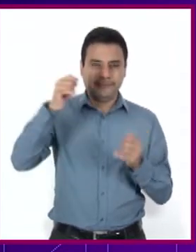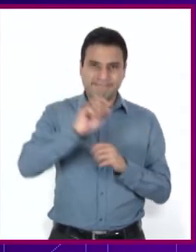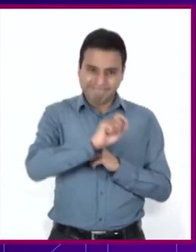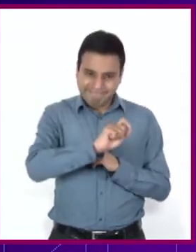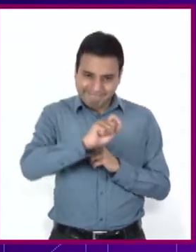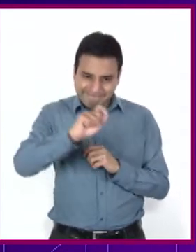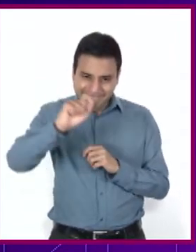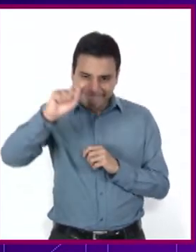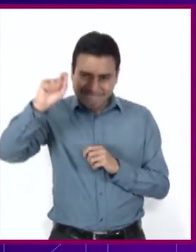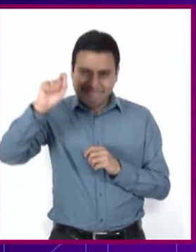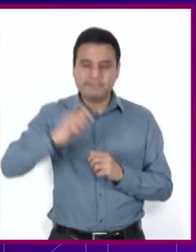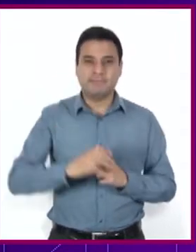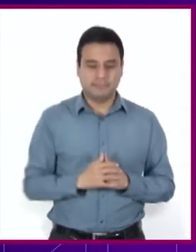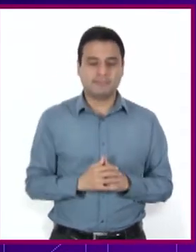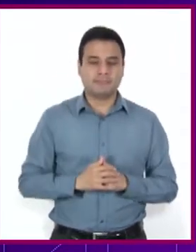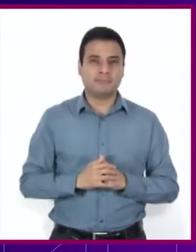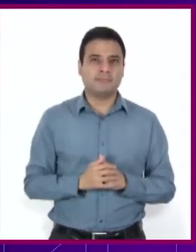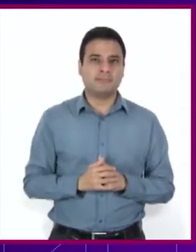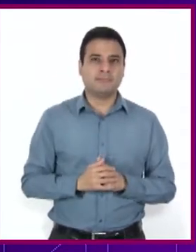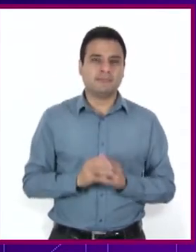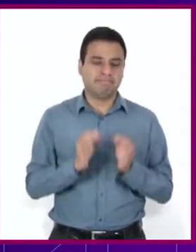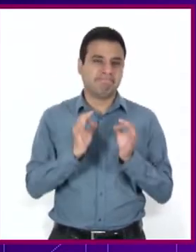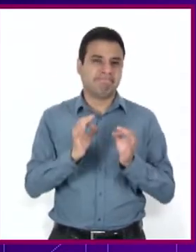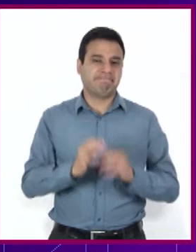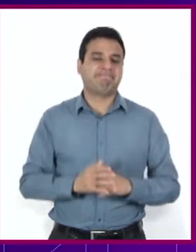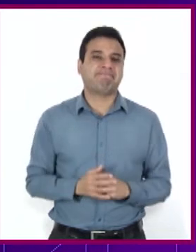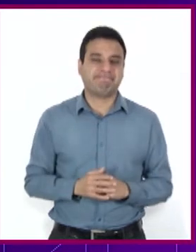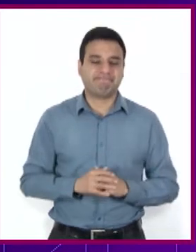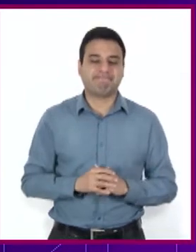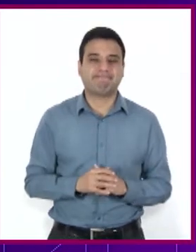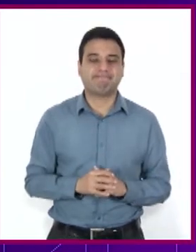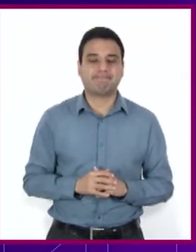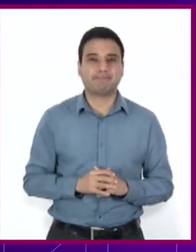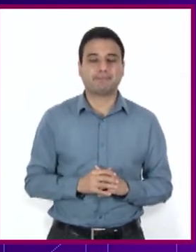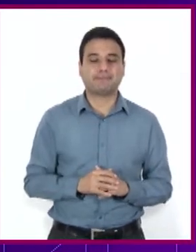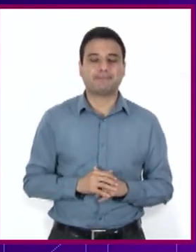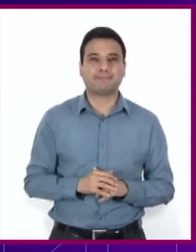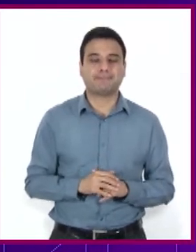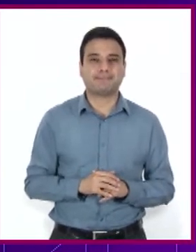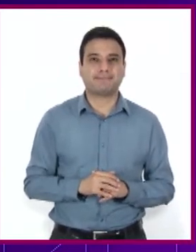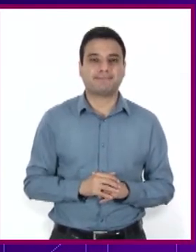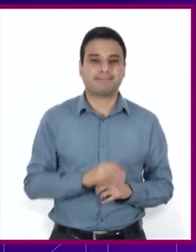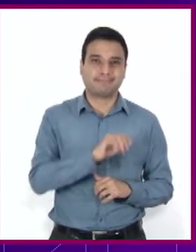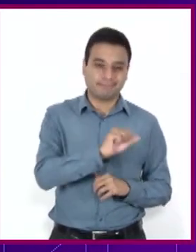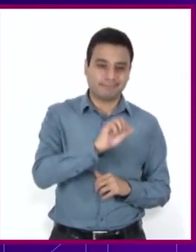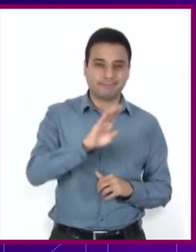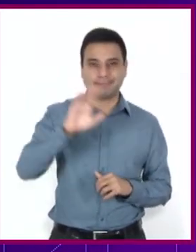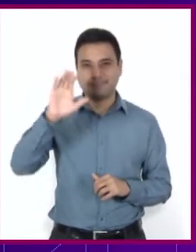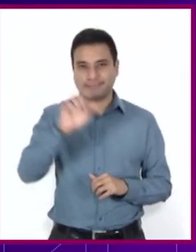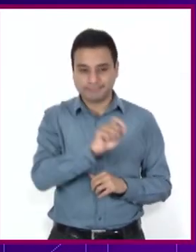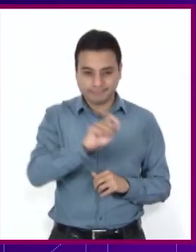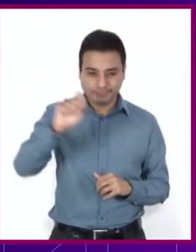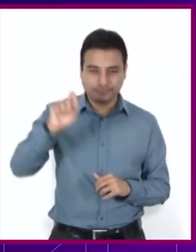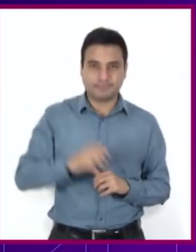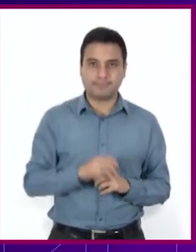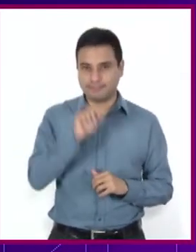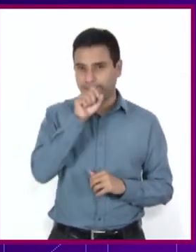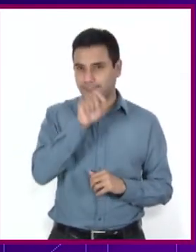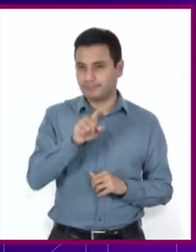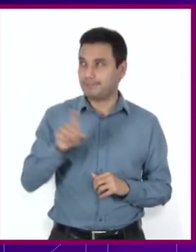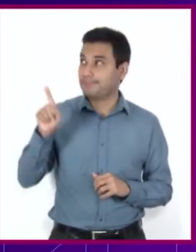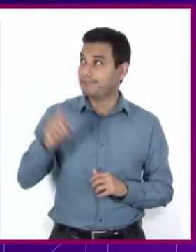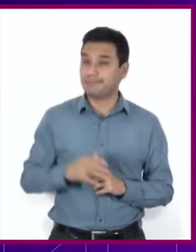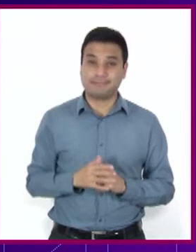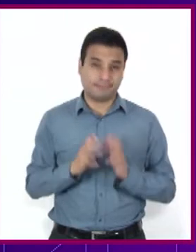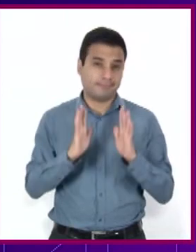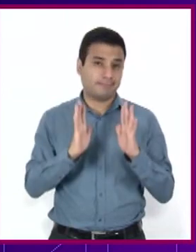pase sobre los puntos identificados con su correspondiente letra mayúscula, como se muestra en la imagen. Listo, tenemos